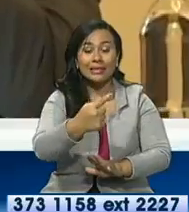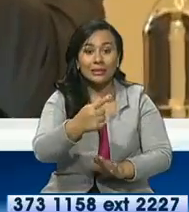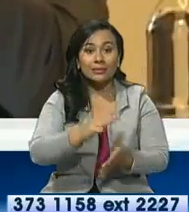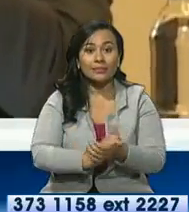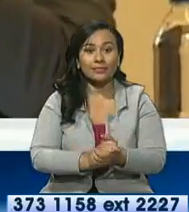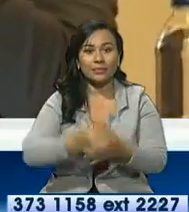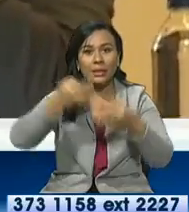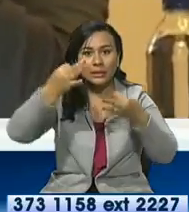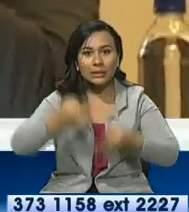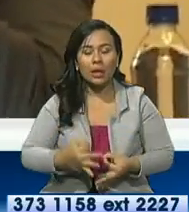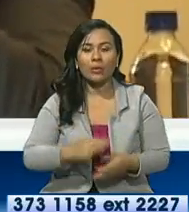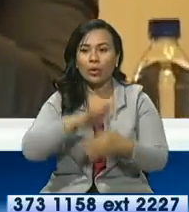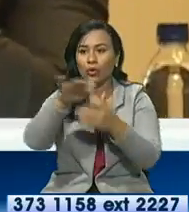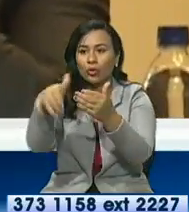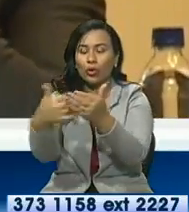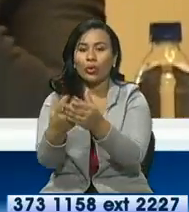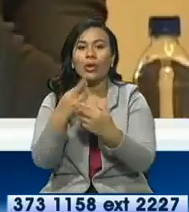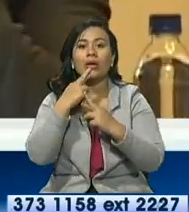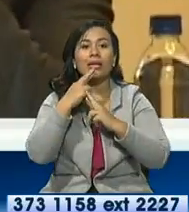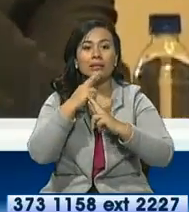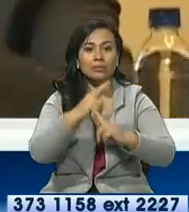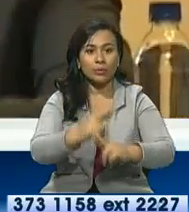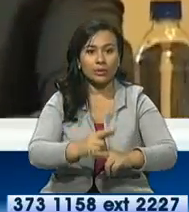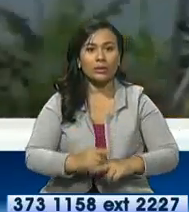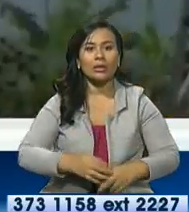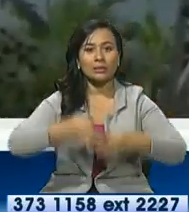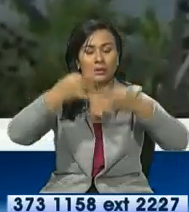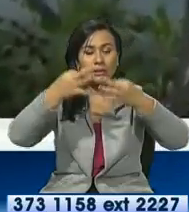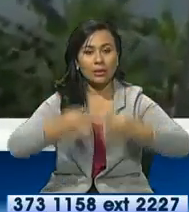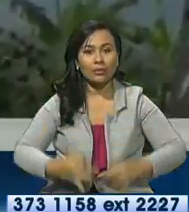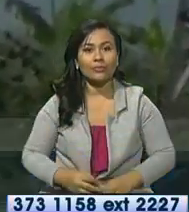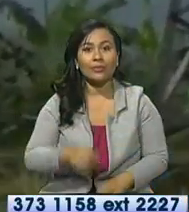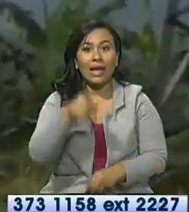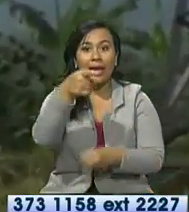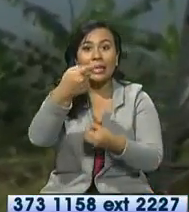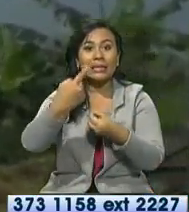como Estado, una respuesta contundente. En Quito informó Iván Casame.